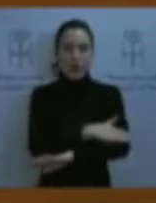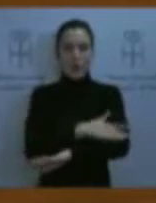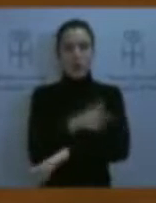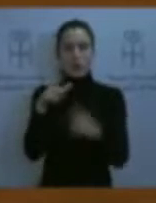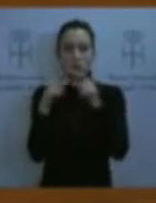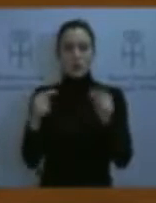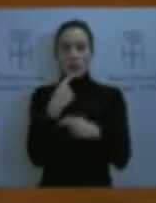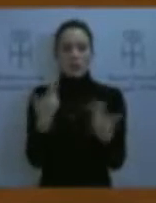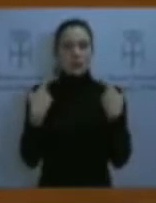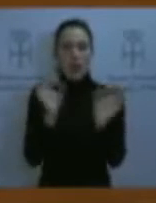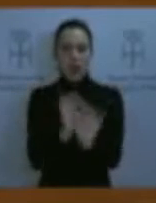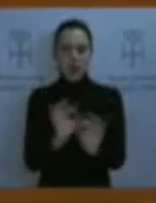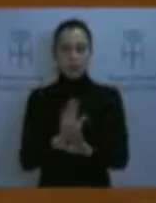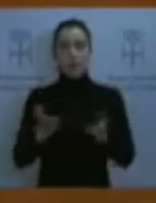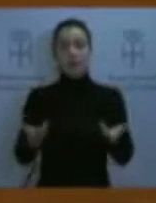también porque,